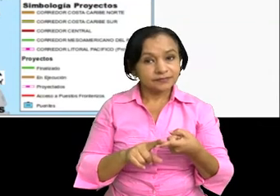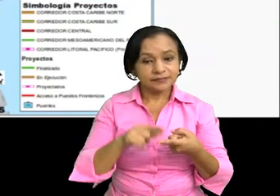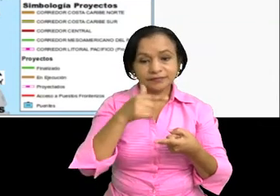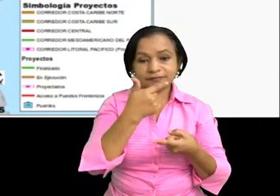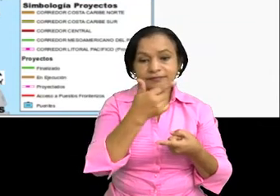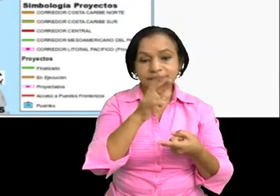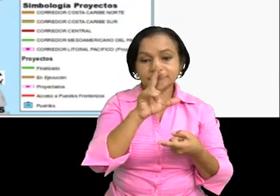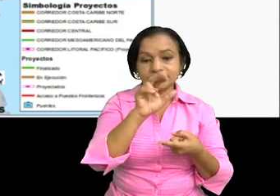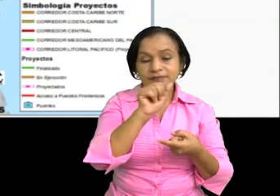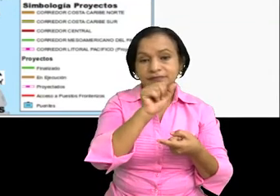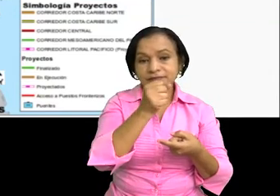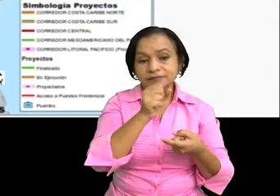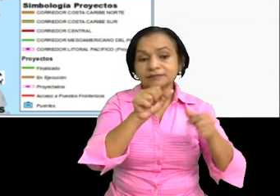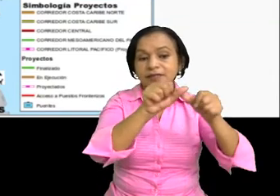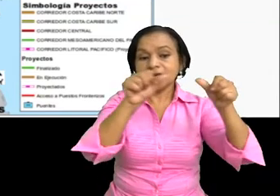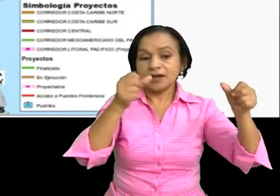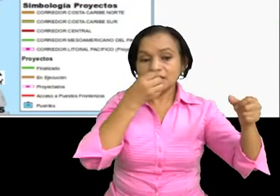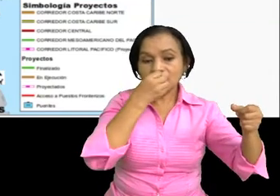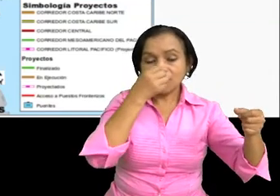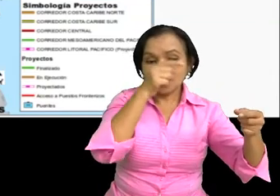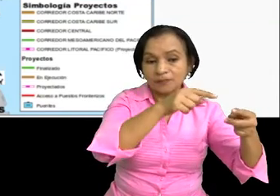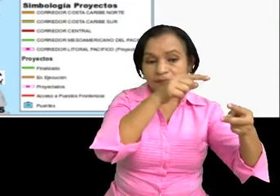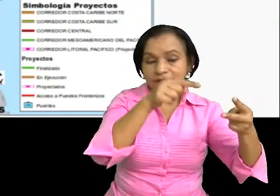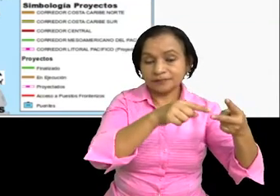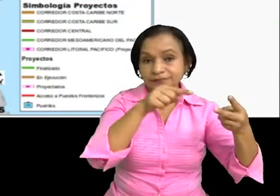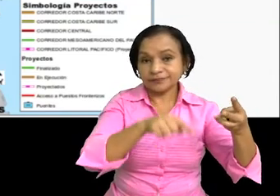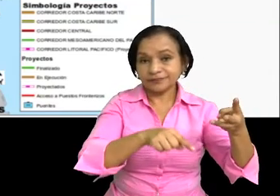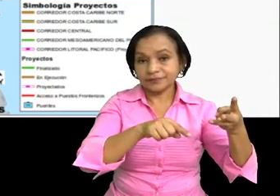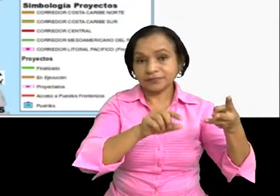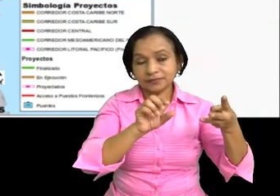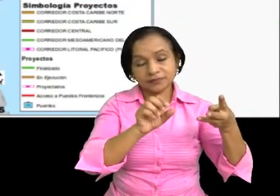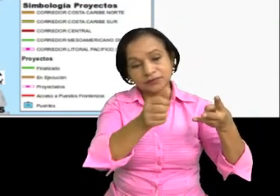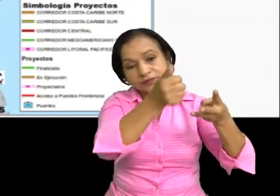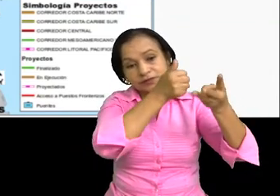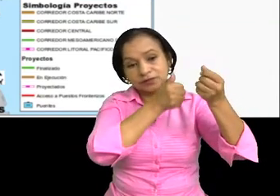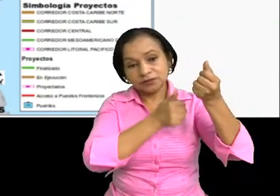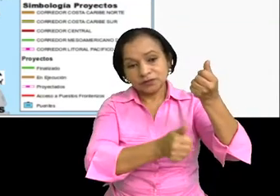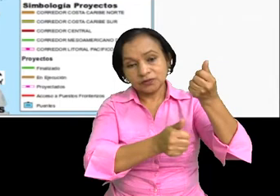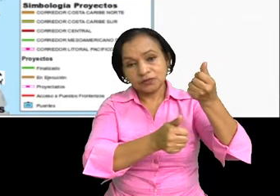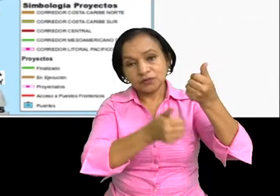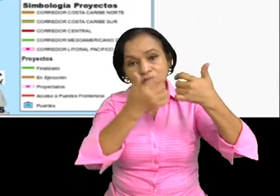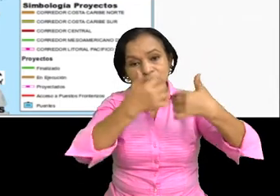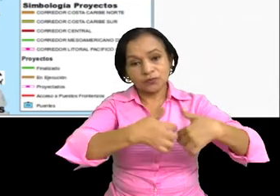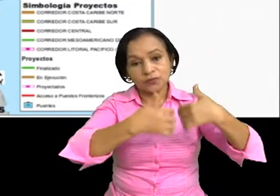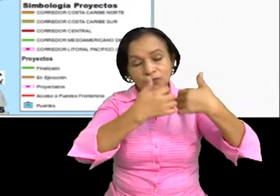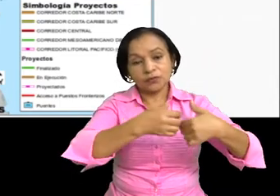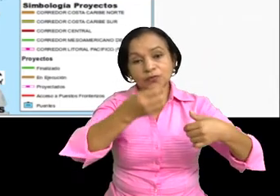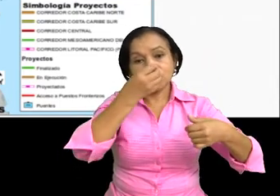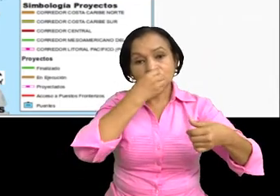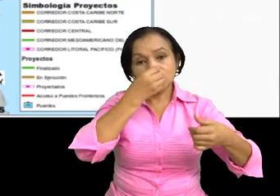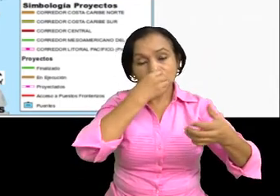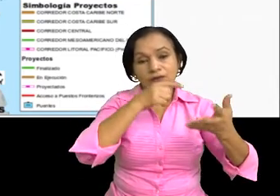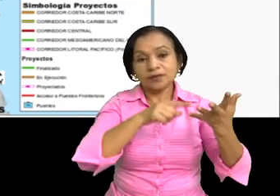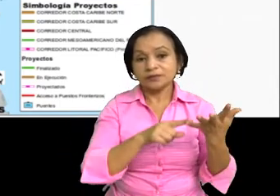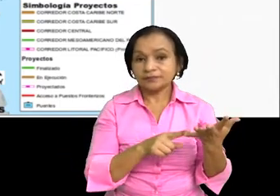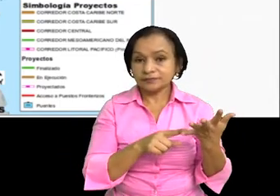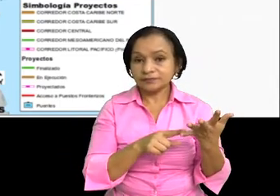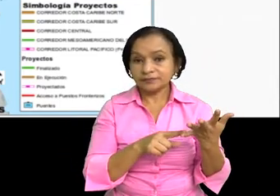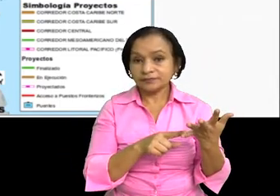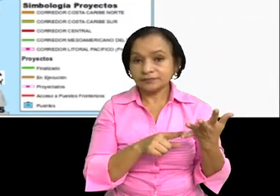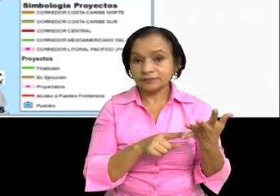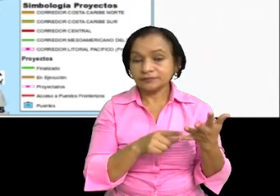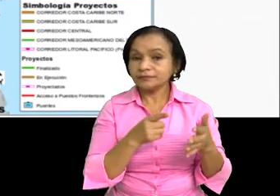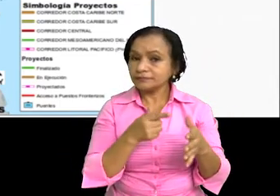para consumo animal, de ahí salen subproductos para la fabricación de concentrados, incluso